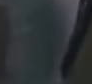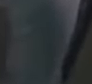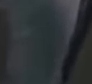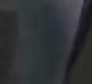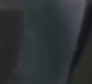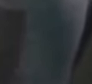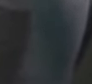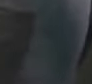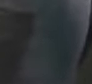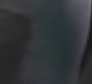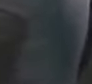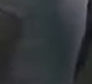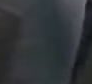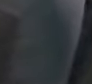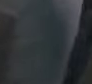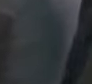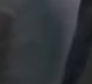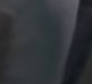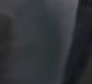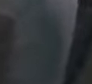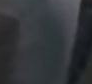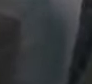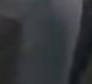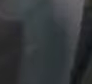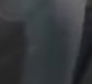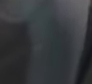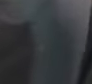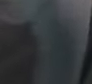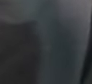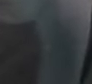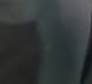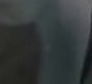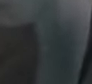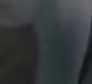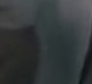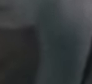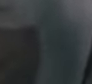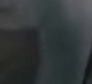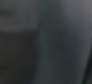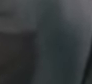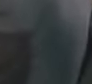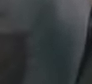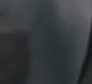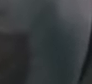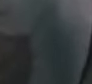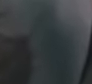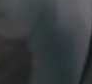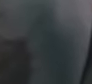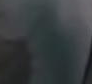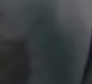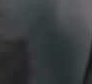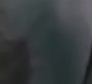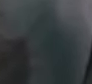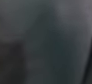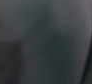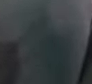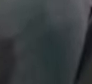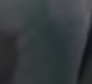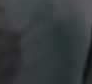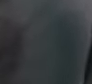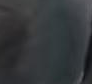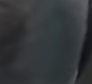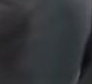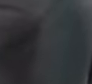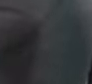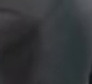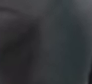podría al finalizar de concretarse la suma total subir un poco más el número de votantes a lo largo y ancho